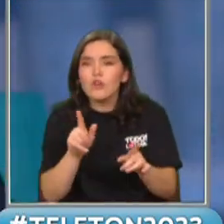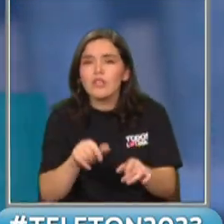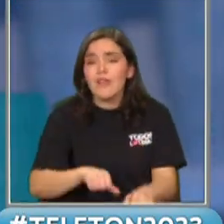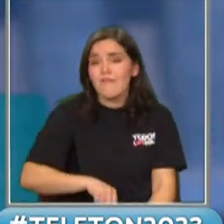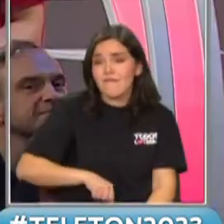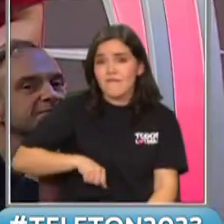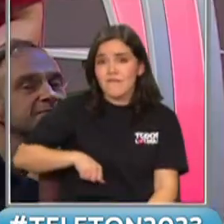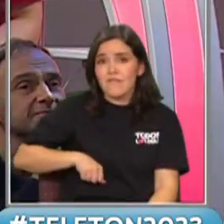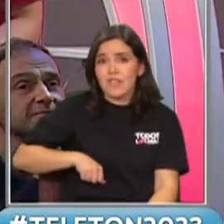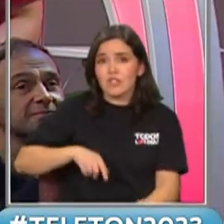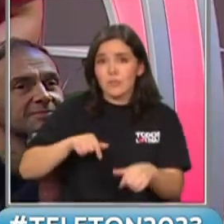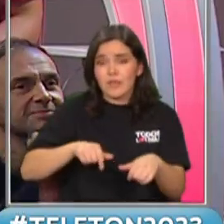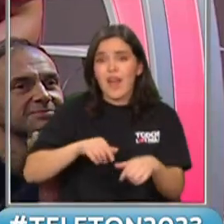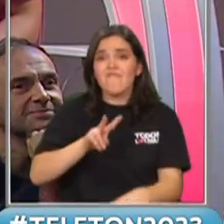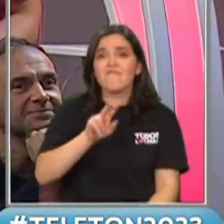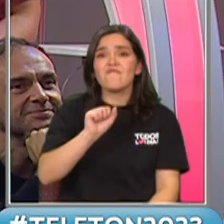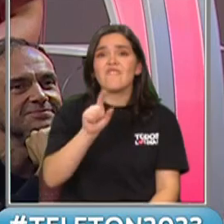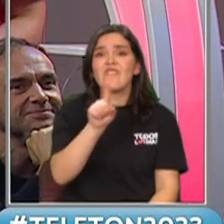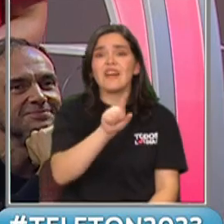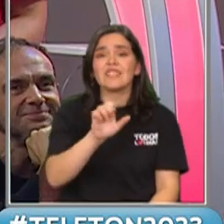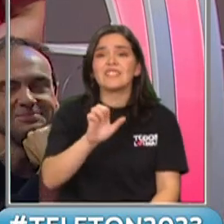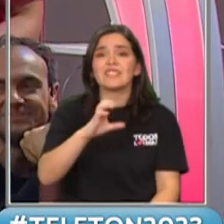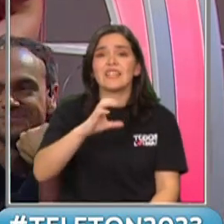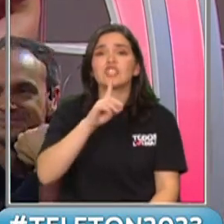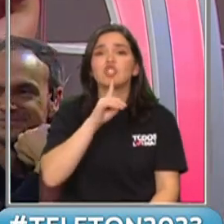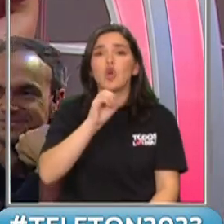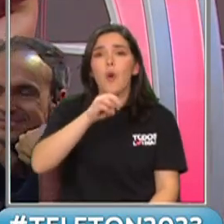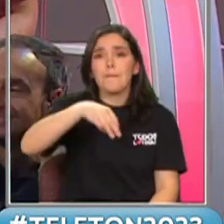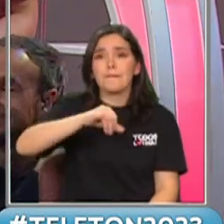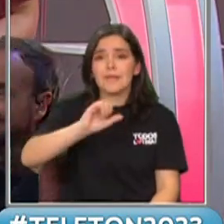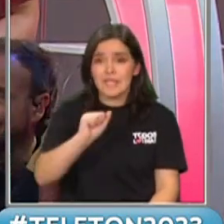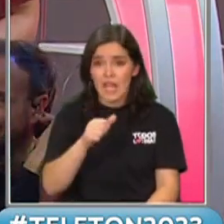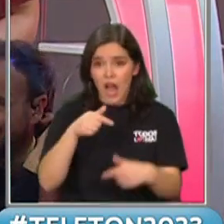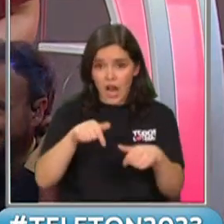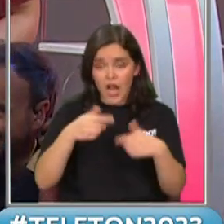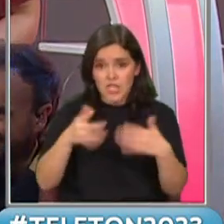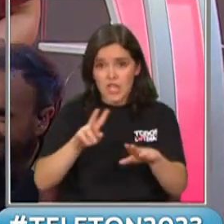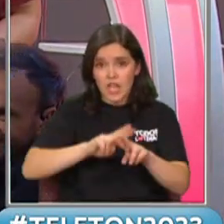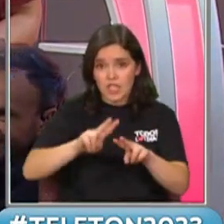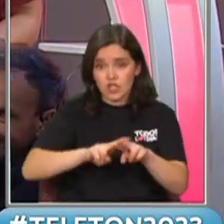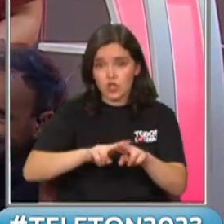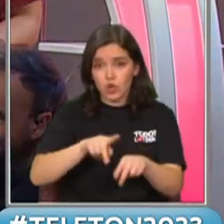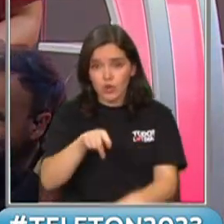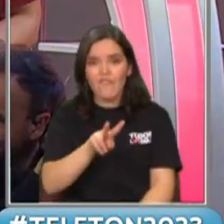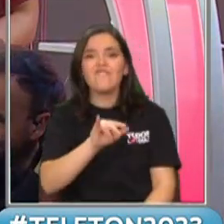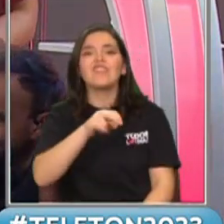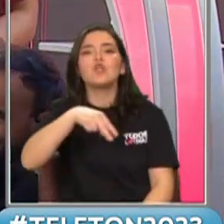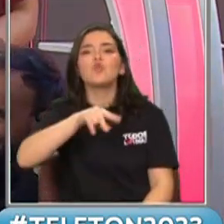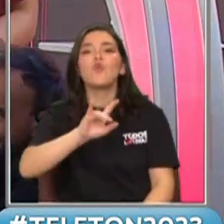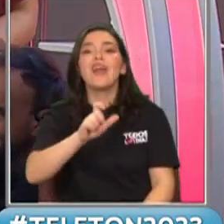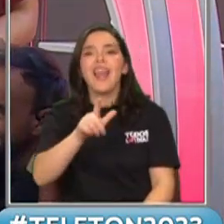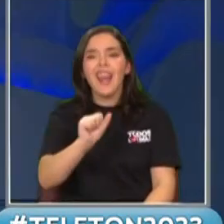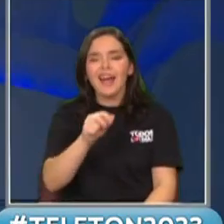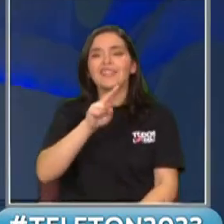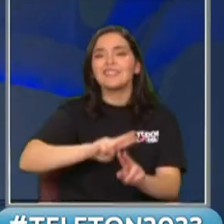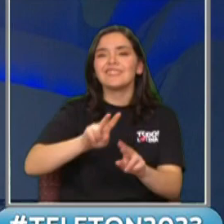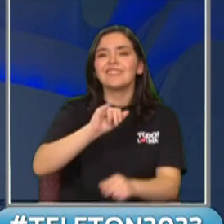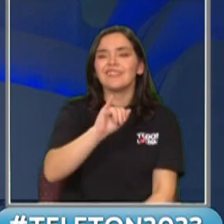o no sí sí te la hiciste o no viñuela viñuela Eh sí